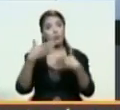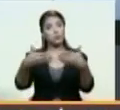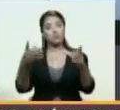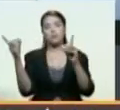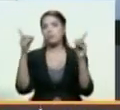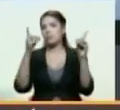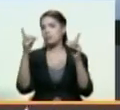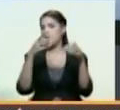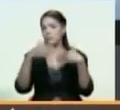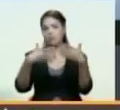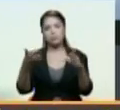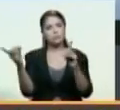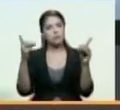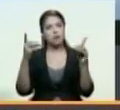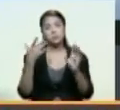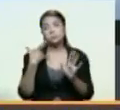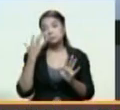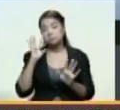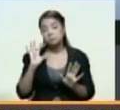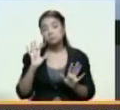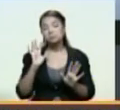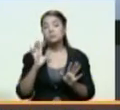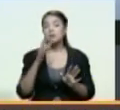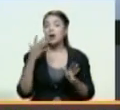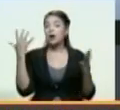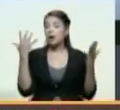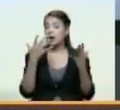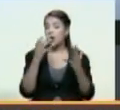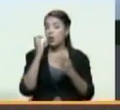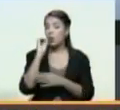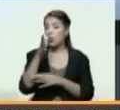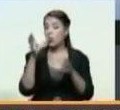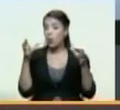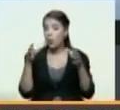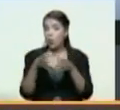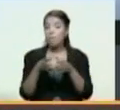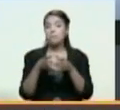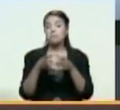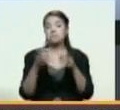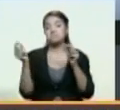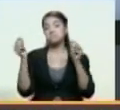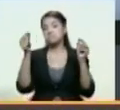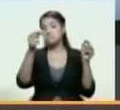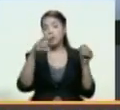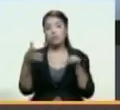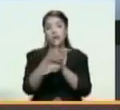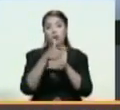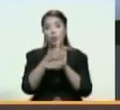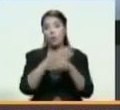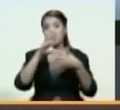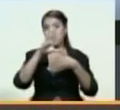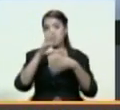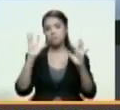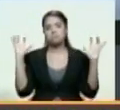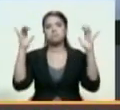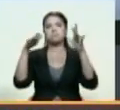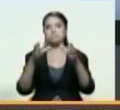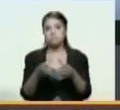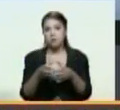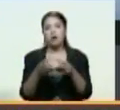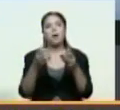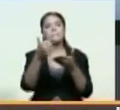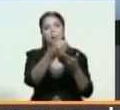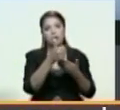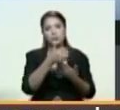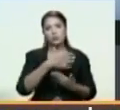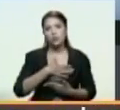diálogo. Quizá haya una cumbre, una reunión de los gobiernos de la región para